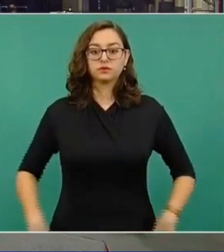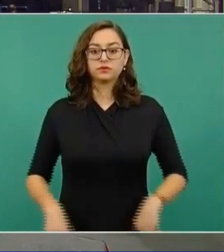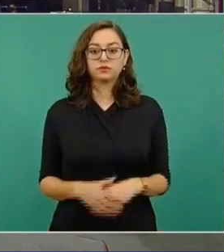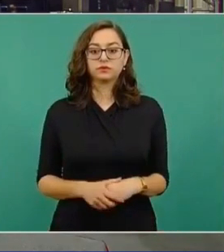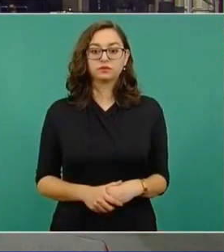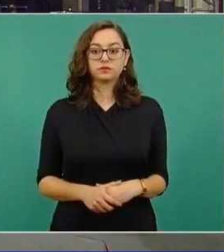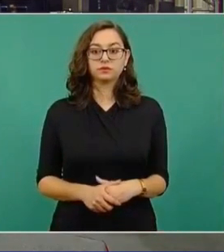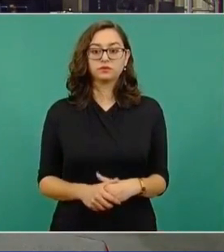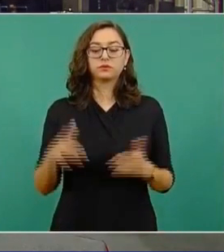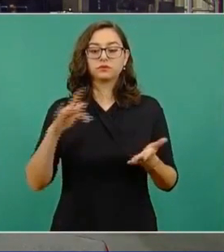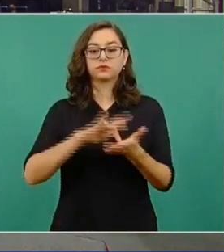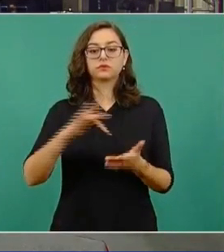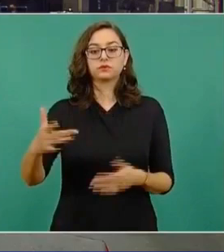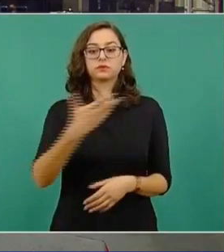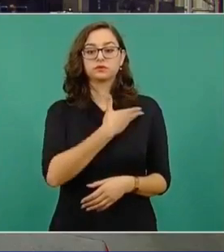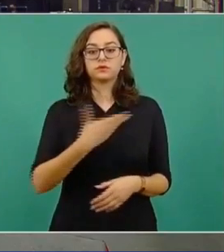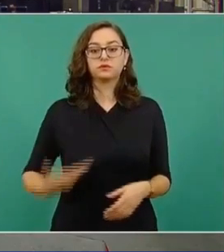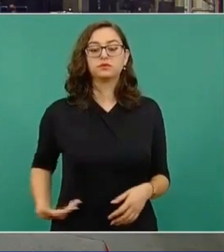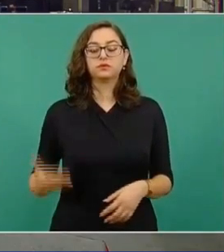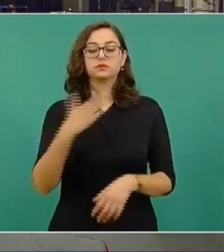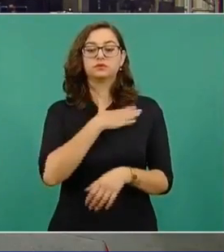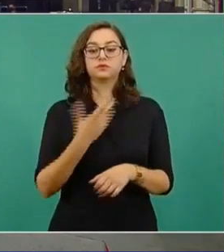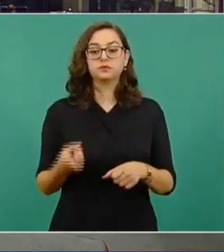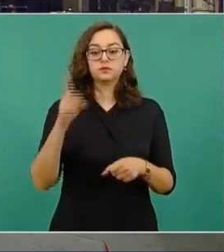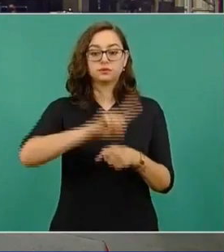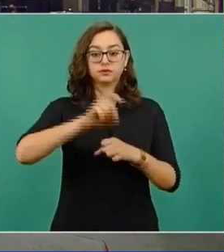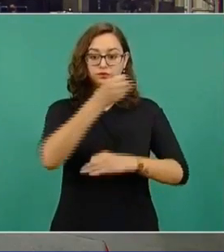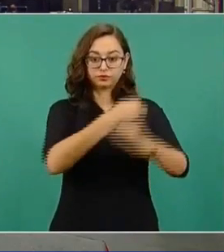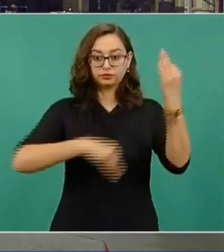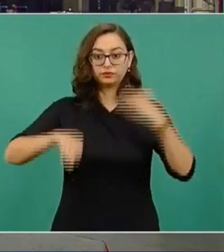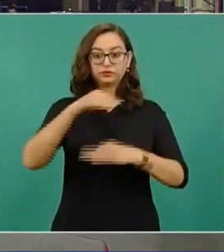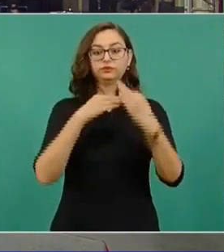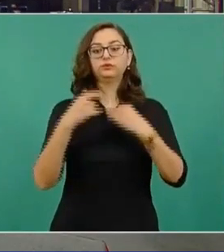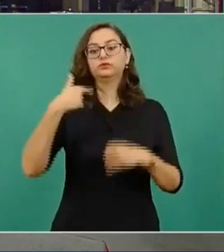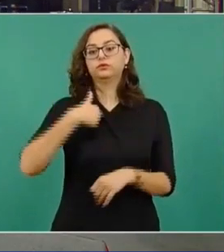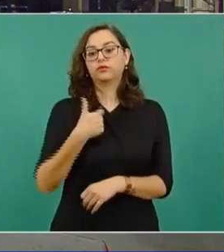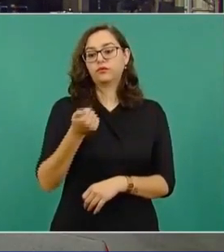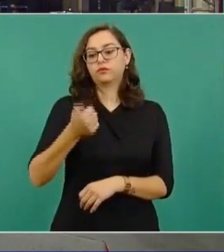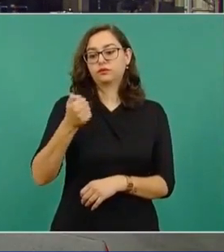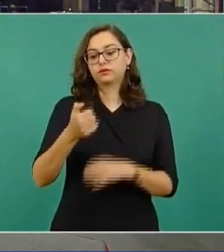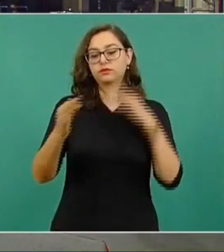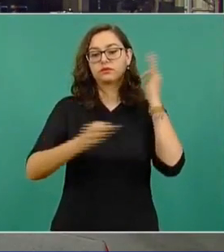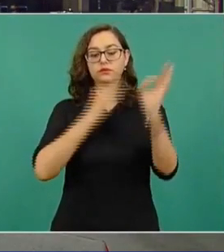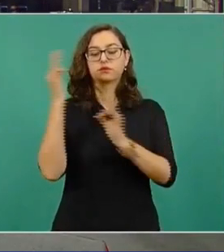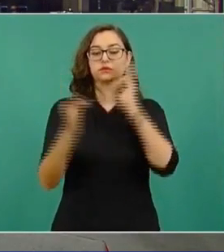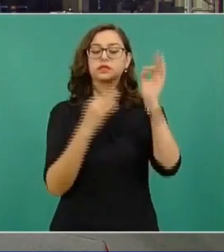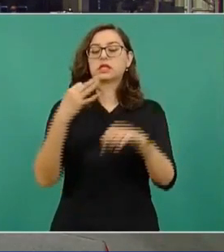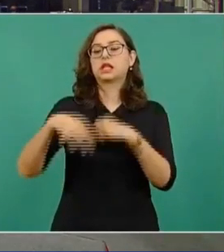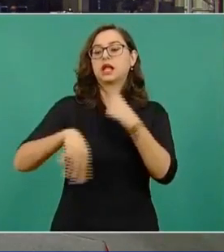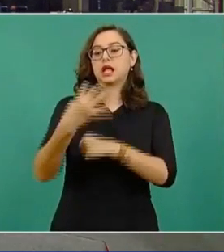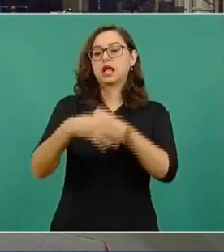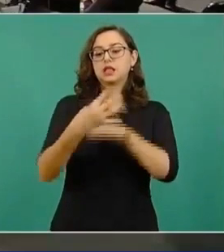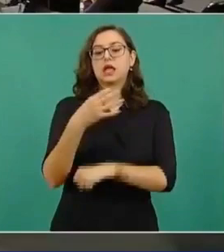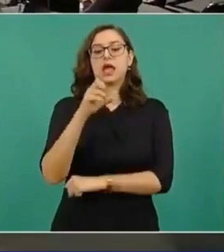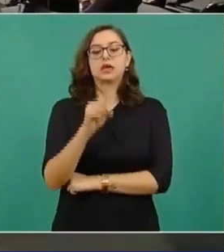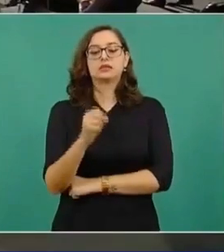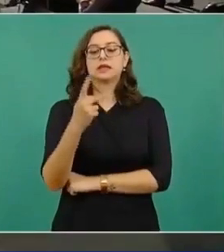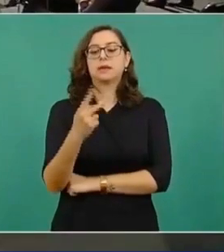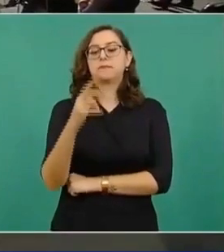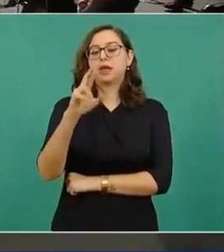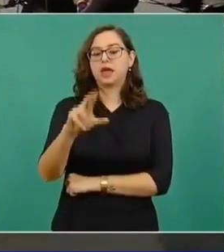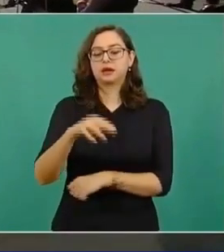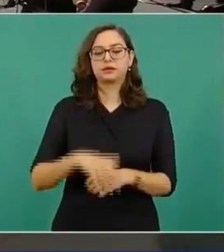Bueno, gracias, presidente. Buenos días a todos. Para Canal 14 del SPR, preguntarle, presidente, su opinión